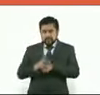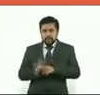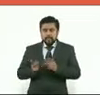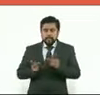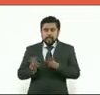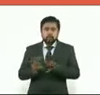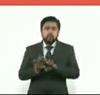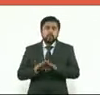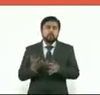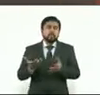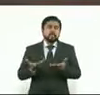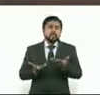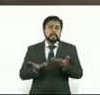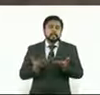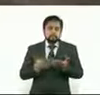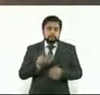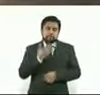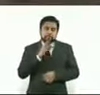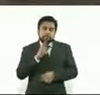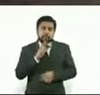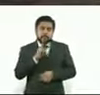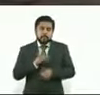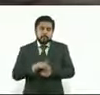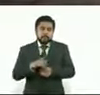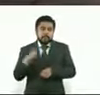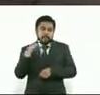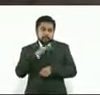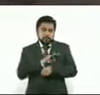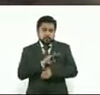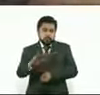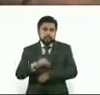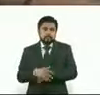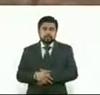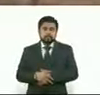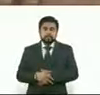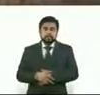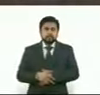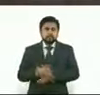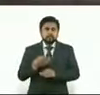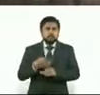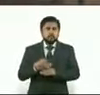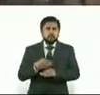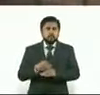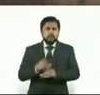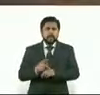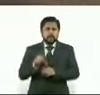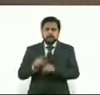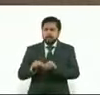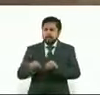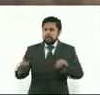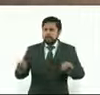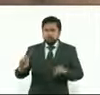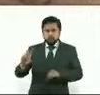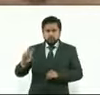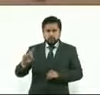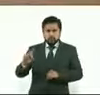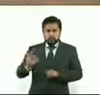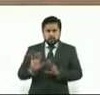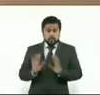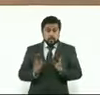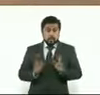y puedes agarrar un mejor ritmo para cerrar. Van a la altura del kilómetro 30 aproximadamente.